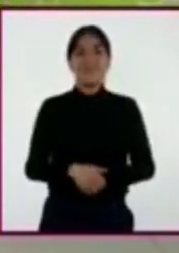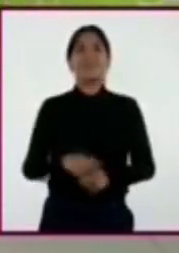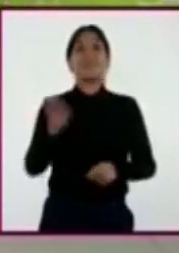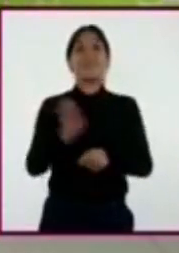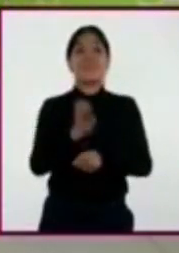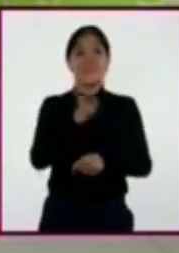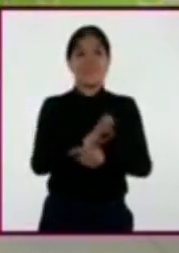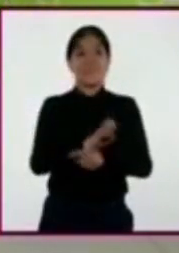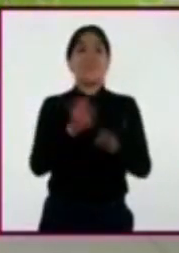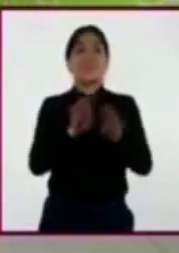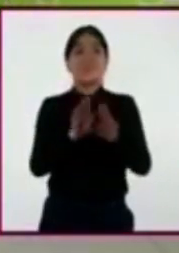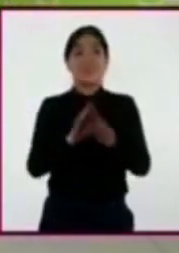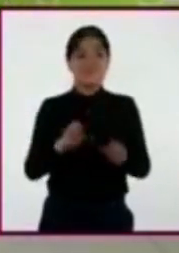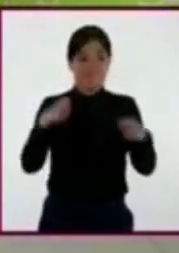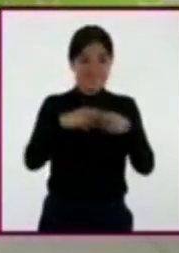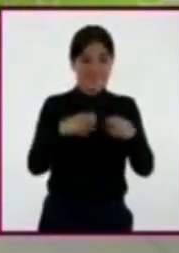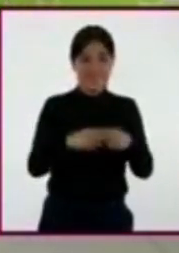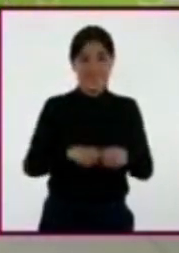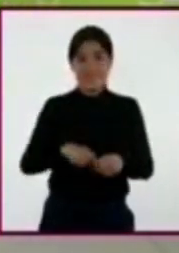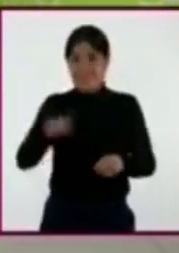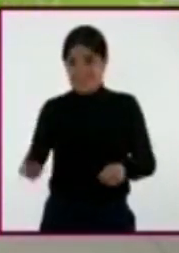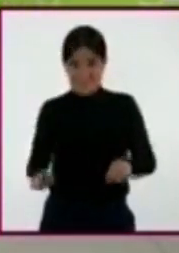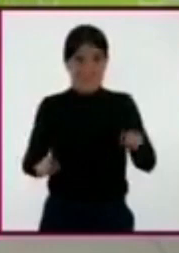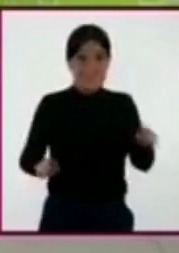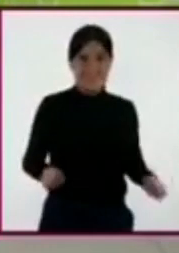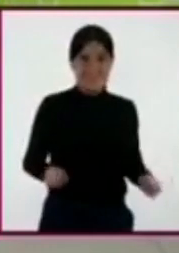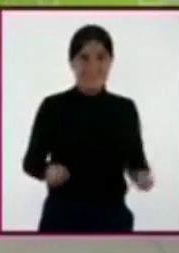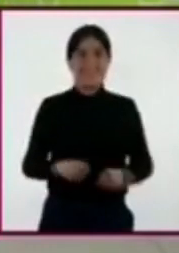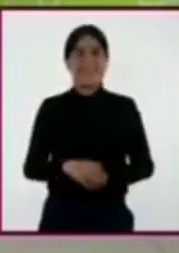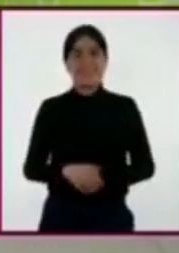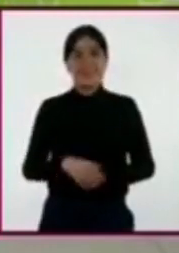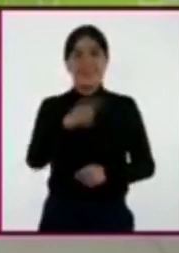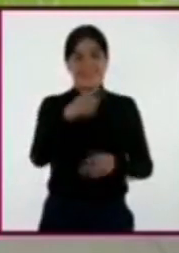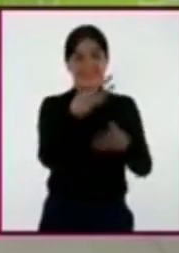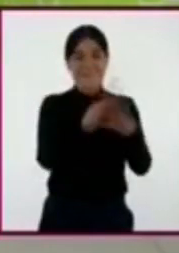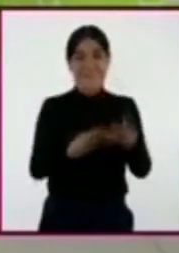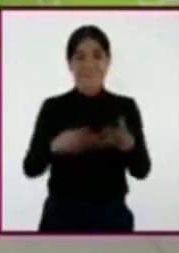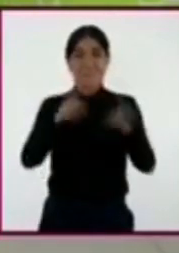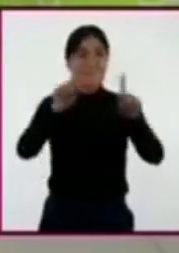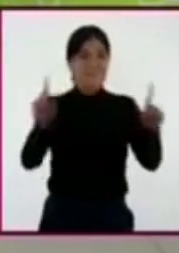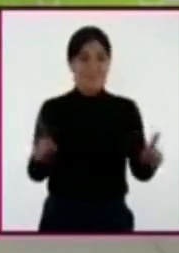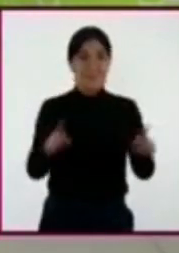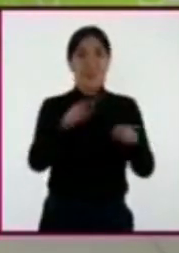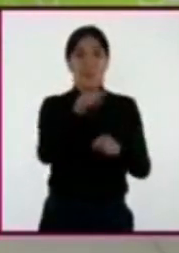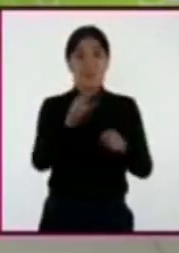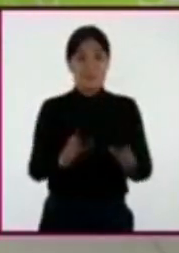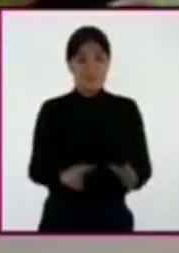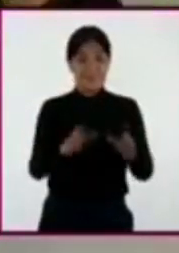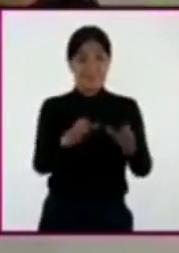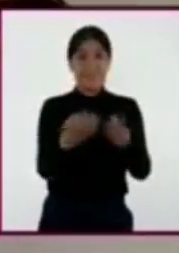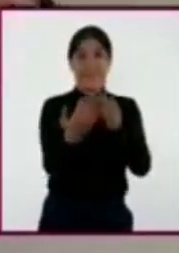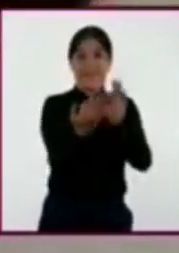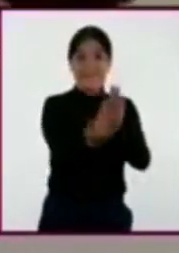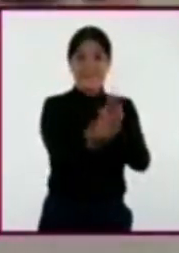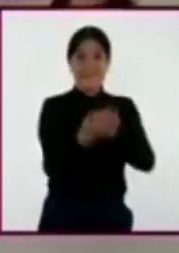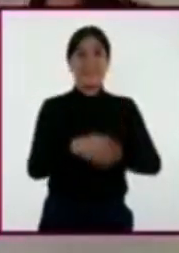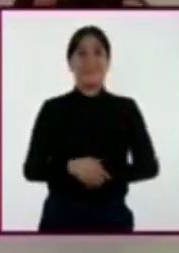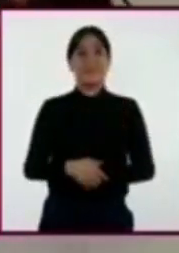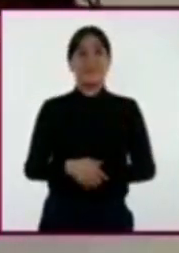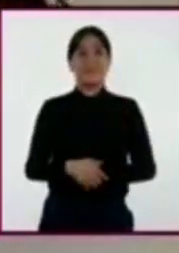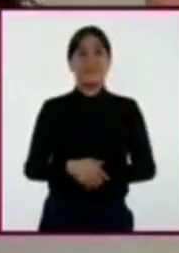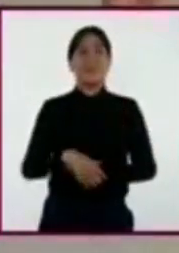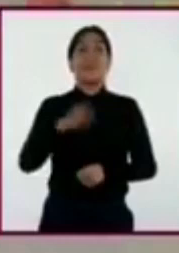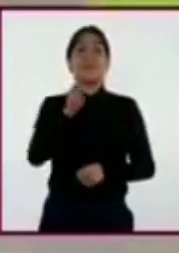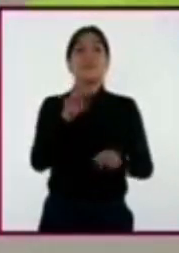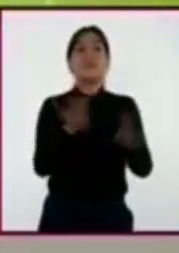Entonces colocas tus tenis a los lados, les entrego un colador, lo van a poner al frente de tal manera que